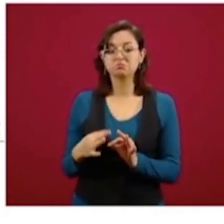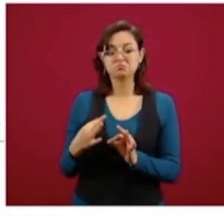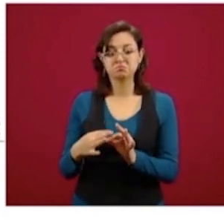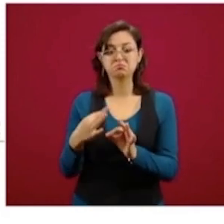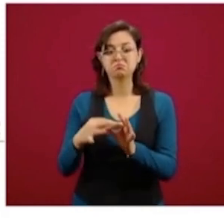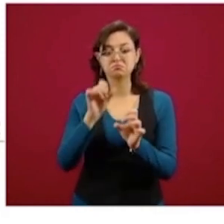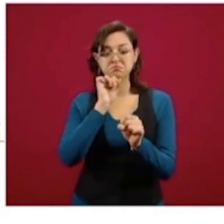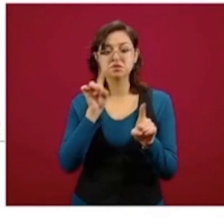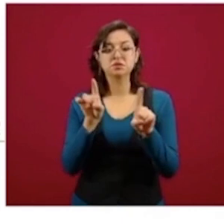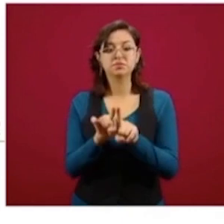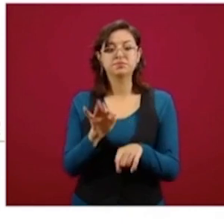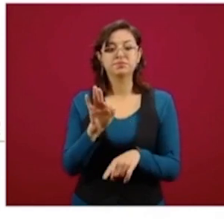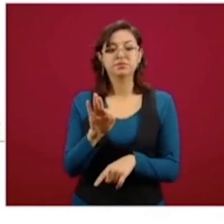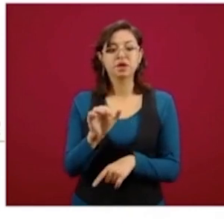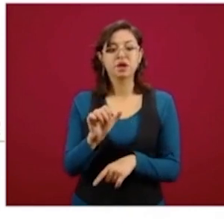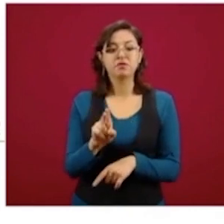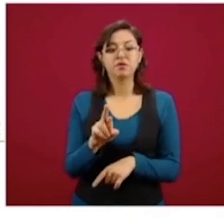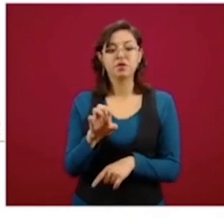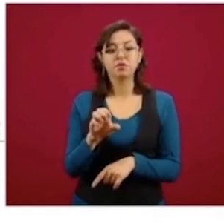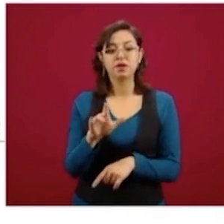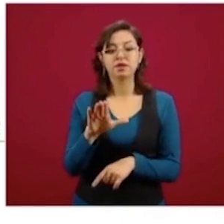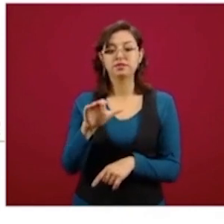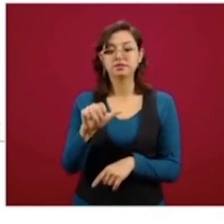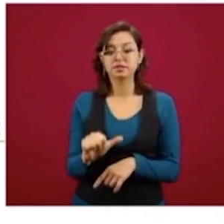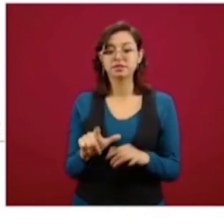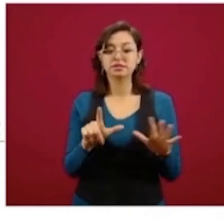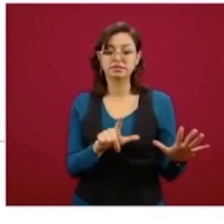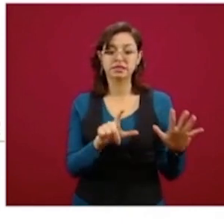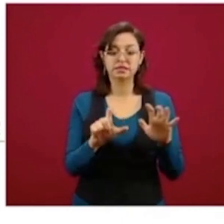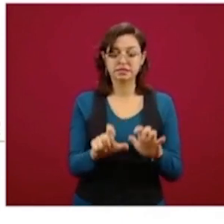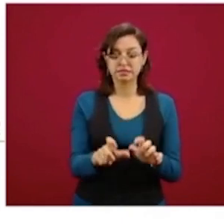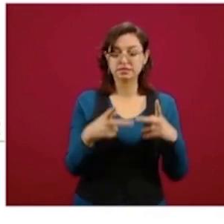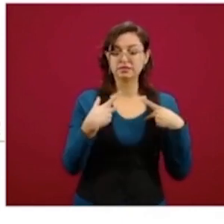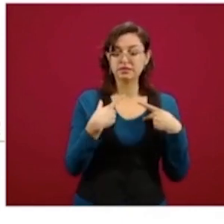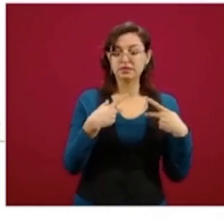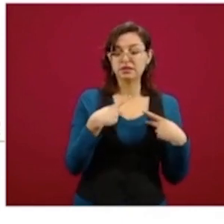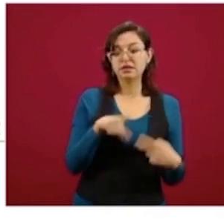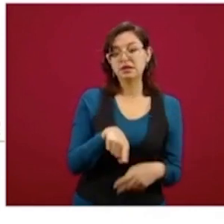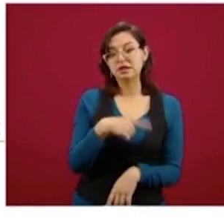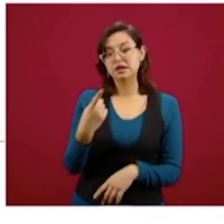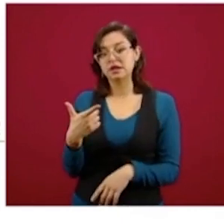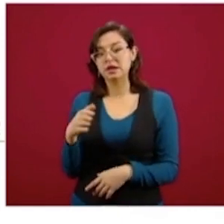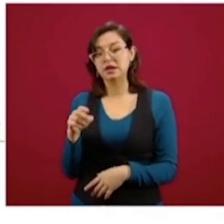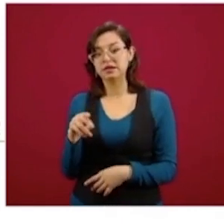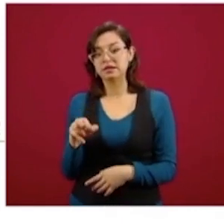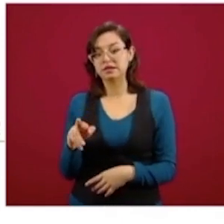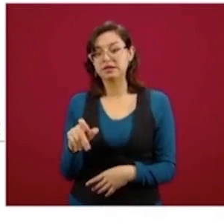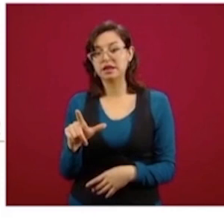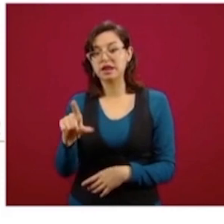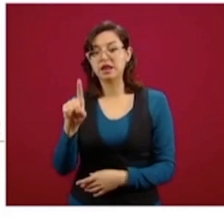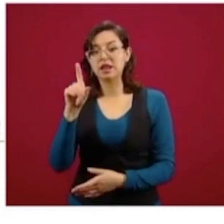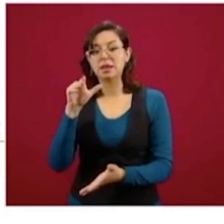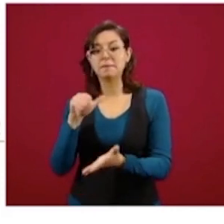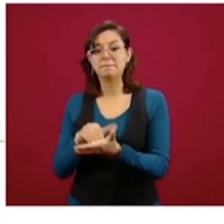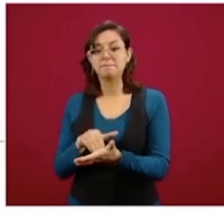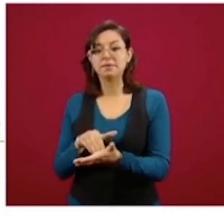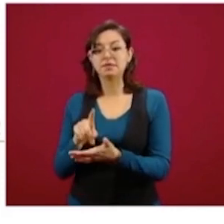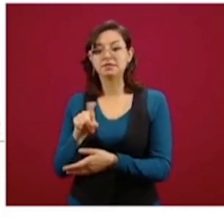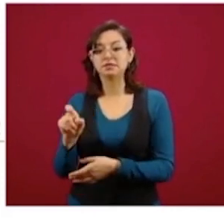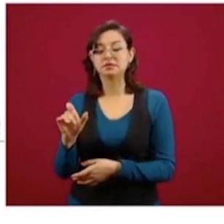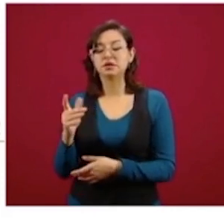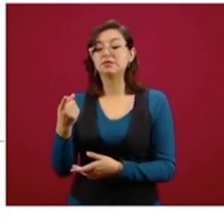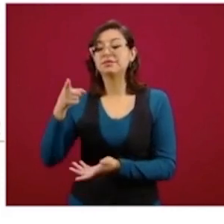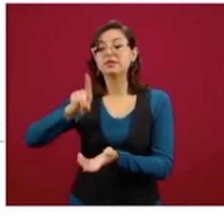Faurecia, con 700 trabajadores, y el caso de General Motors, 1,500 trabajadores, se encuentran laborando únicamente